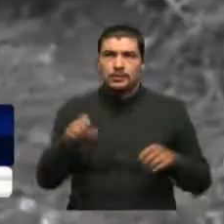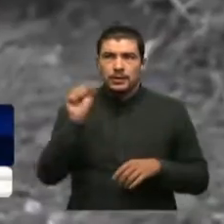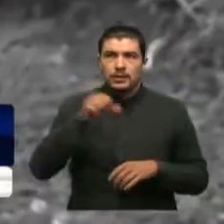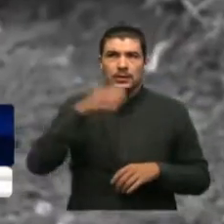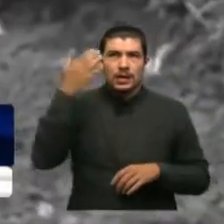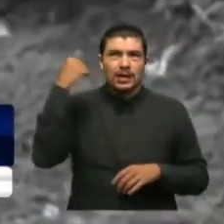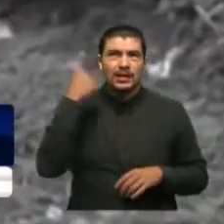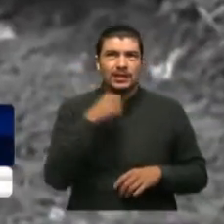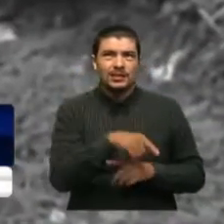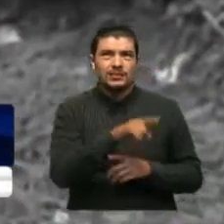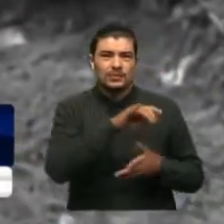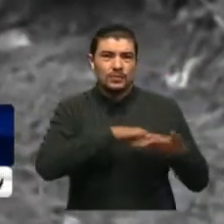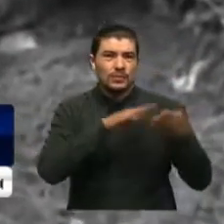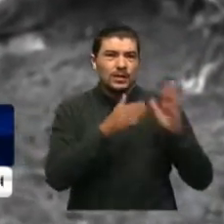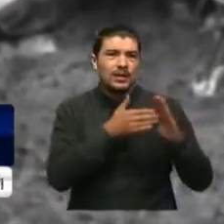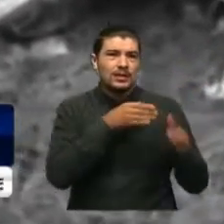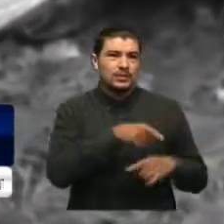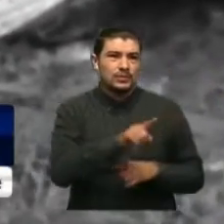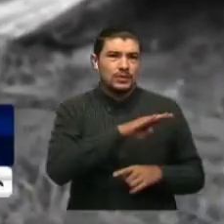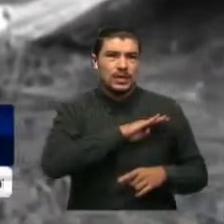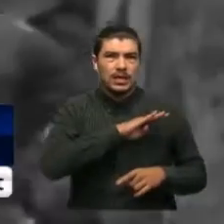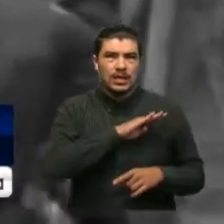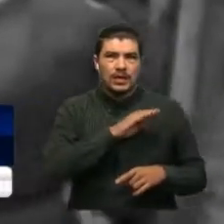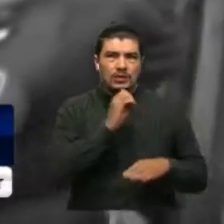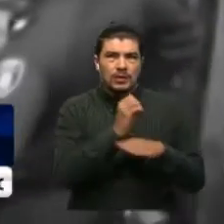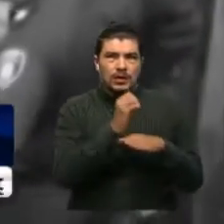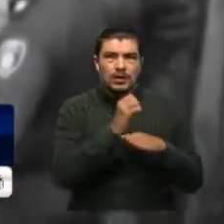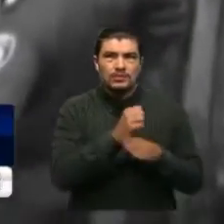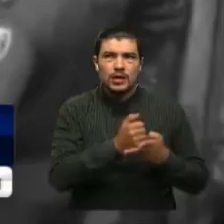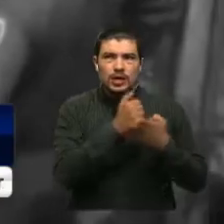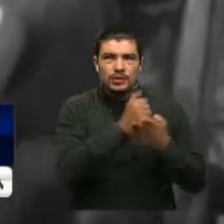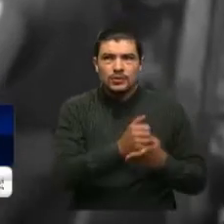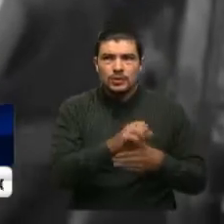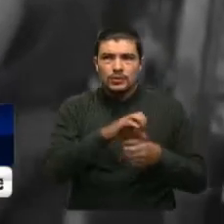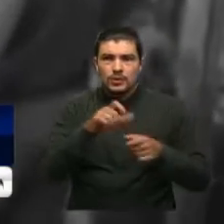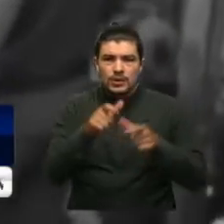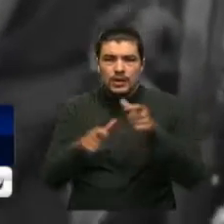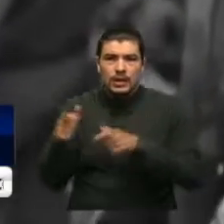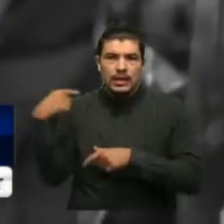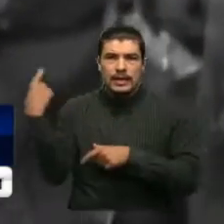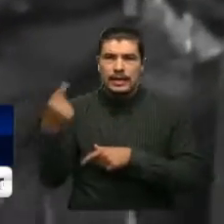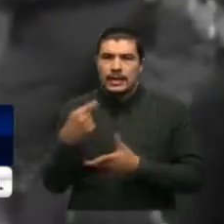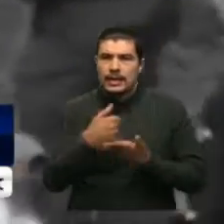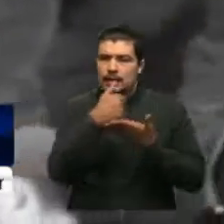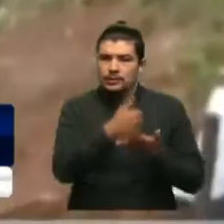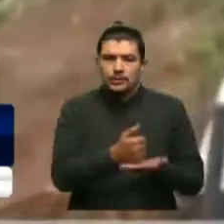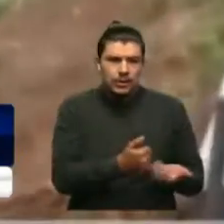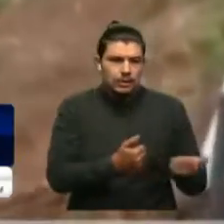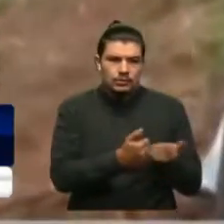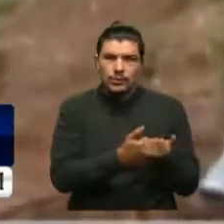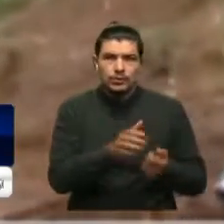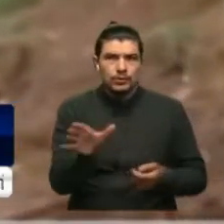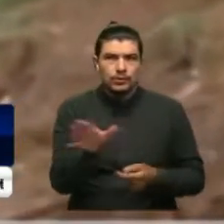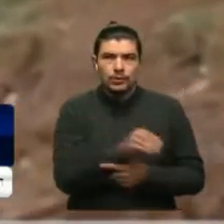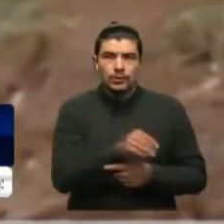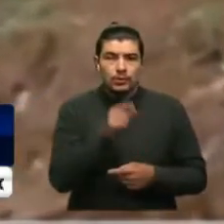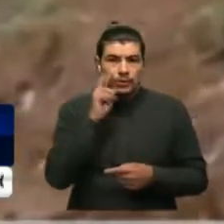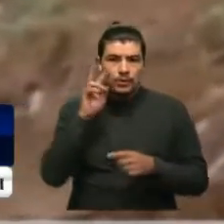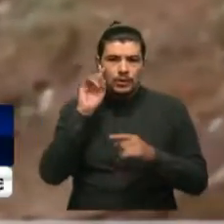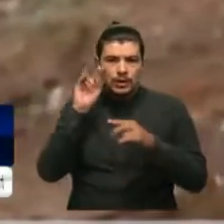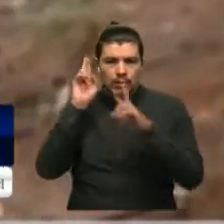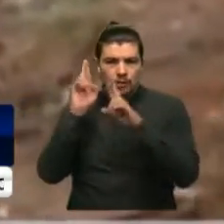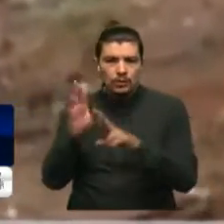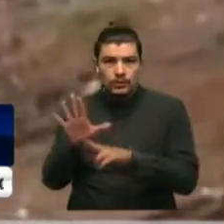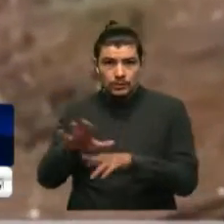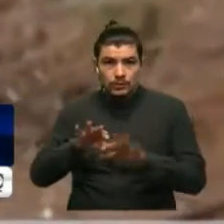entonces según la comunidad alcaldía organismos de socorro y la ciudadanía en general monstruo su apoyo total ubicar a estas familias que están aquí en este